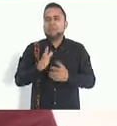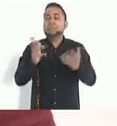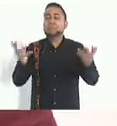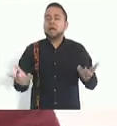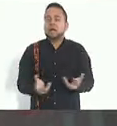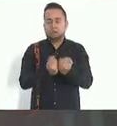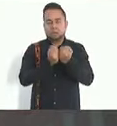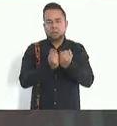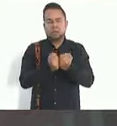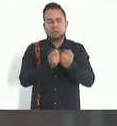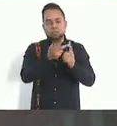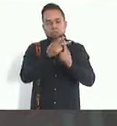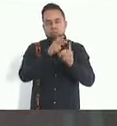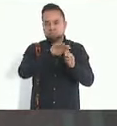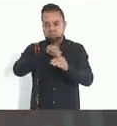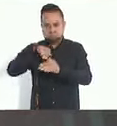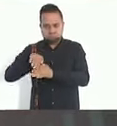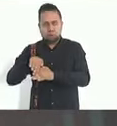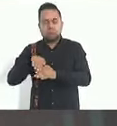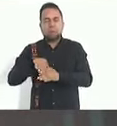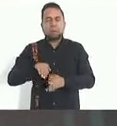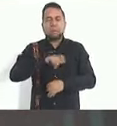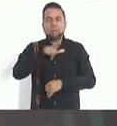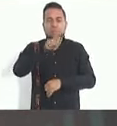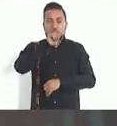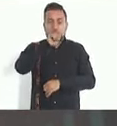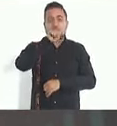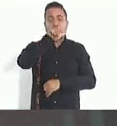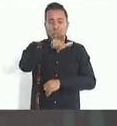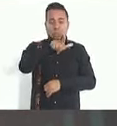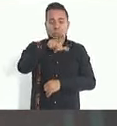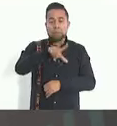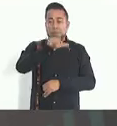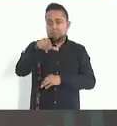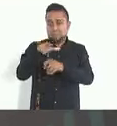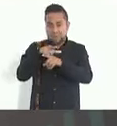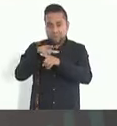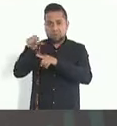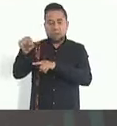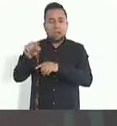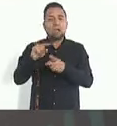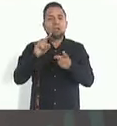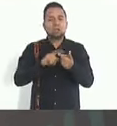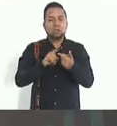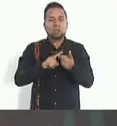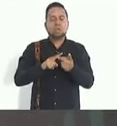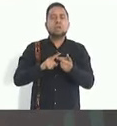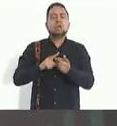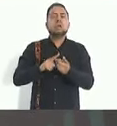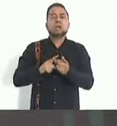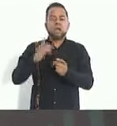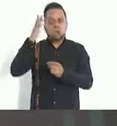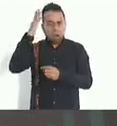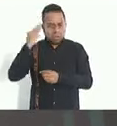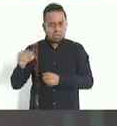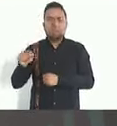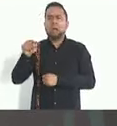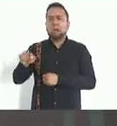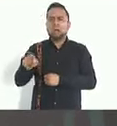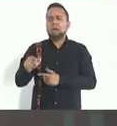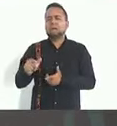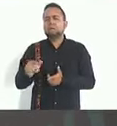ya de Jalisco se fue a Colima y se embarcó